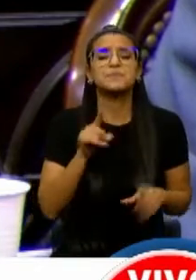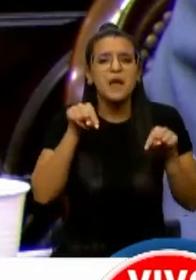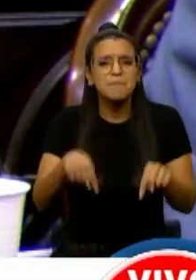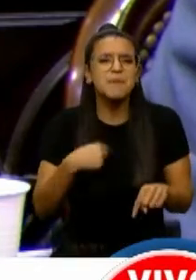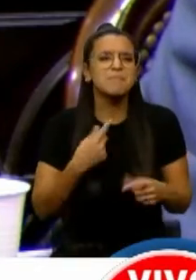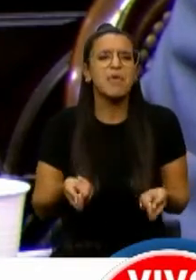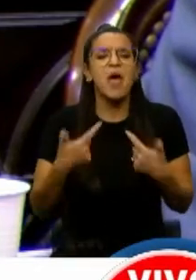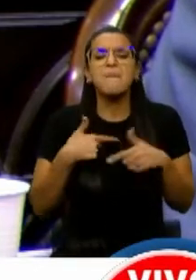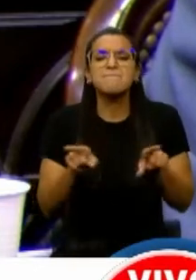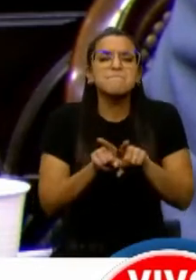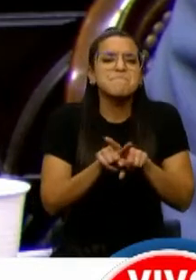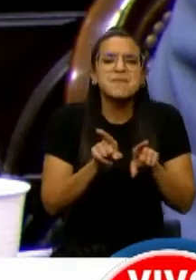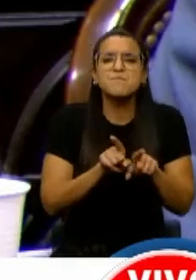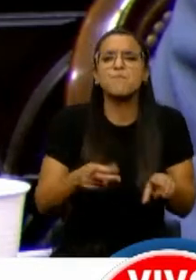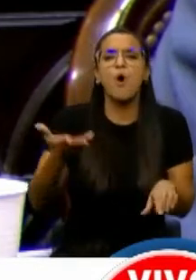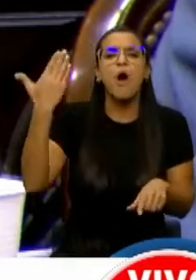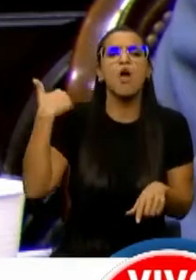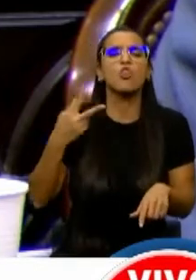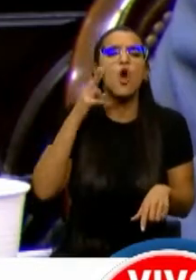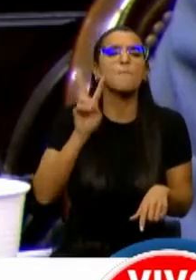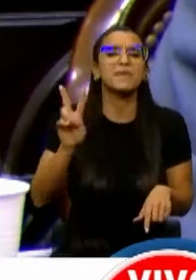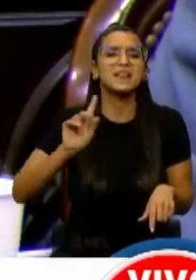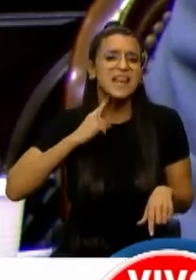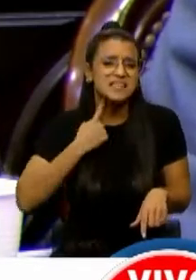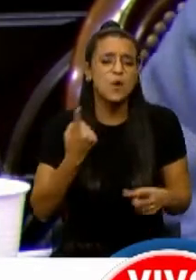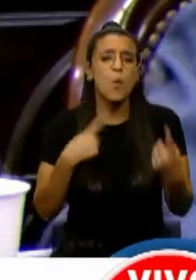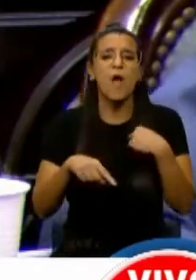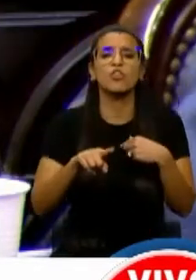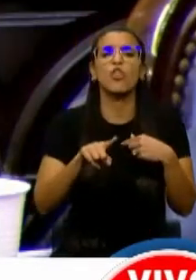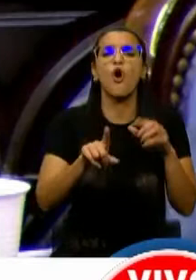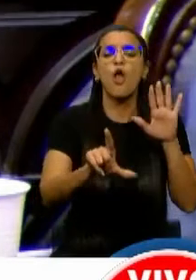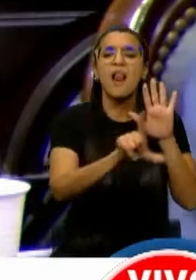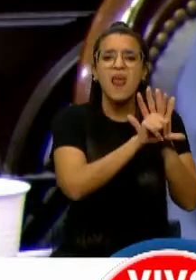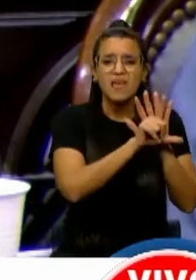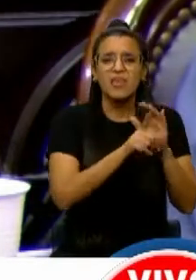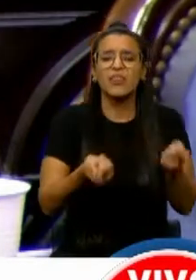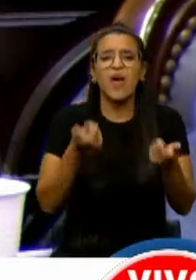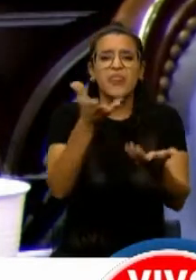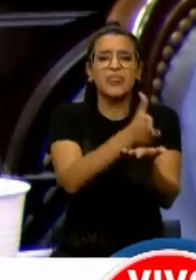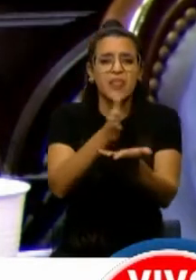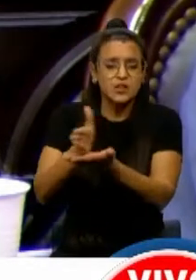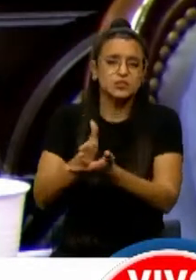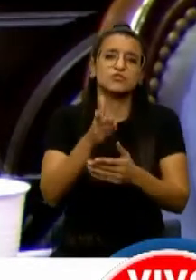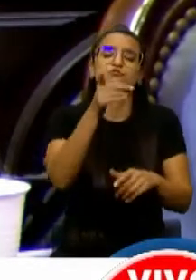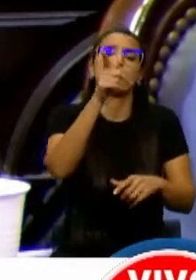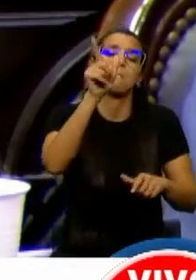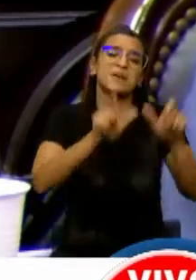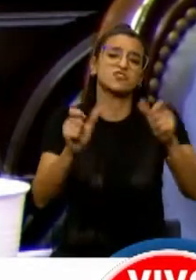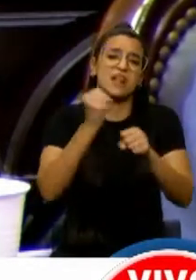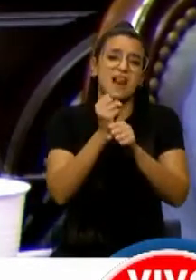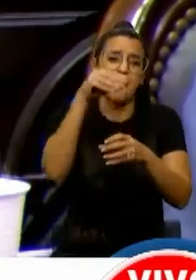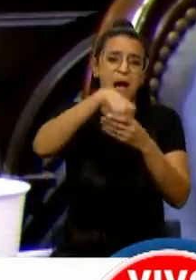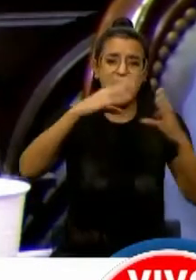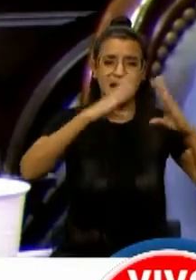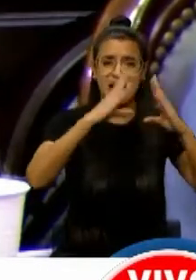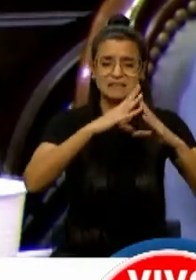que me provoca lo mismo que me pasó en el 2013 cuando sancionamos la ley que daba derechos a las empleadas de casas de familia.